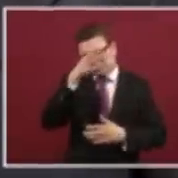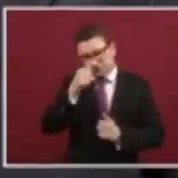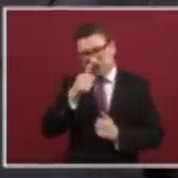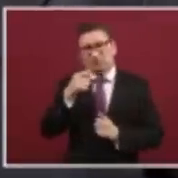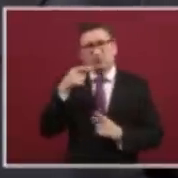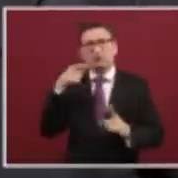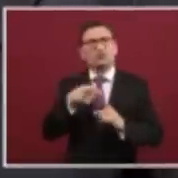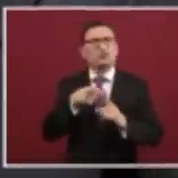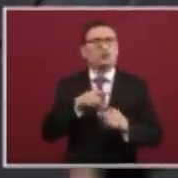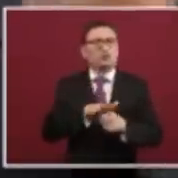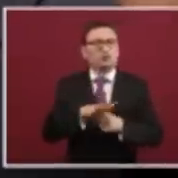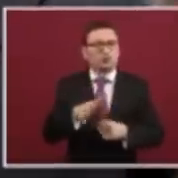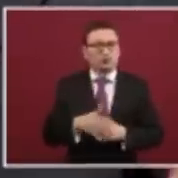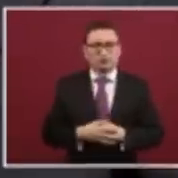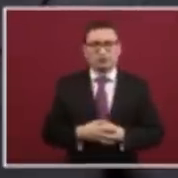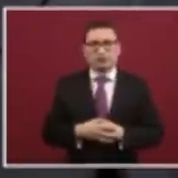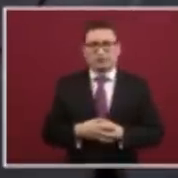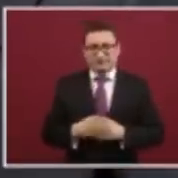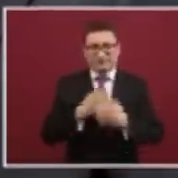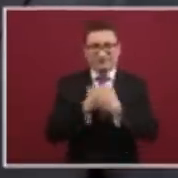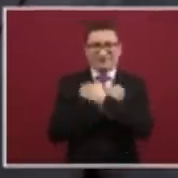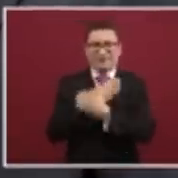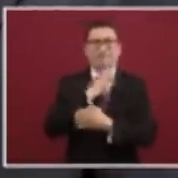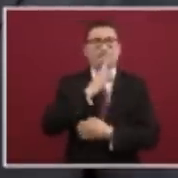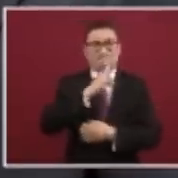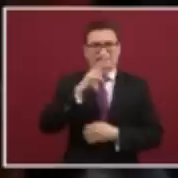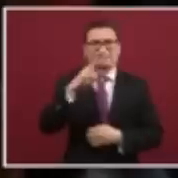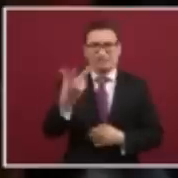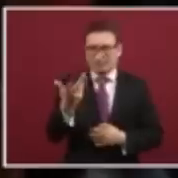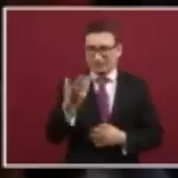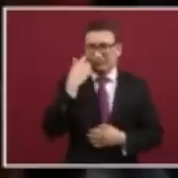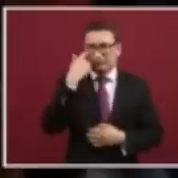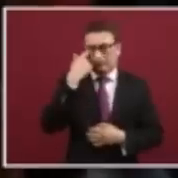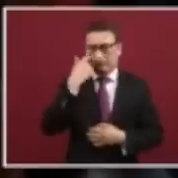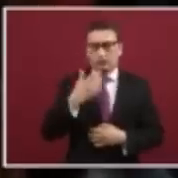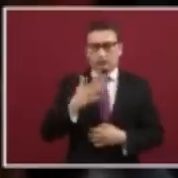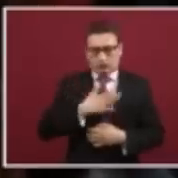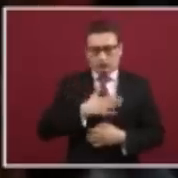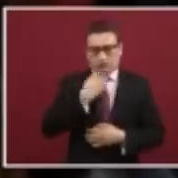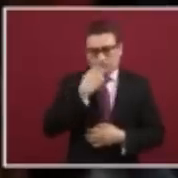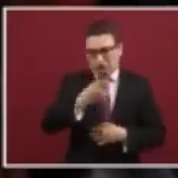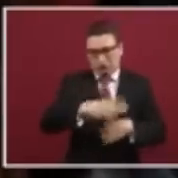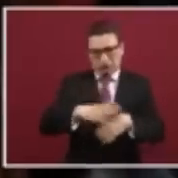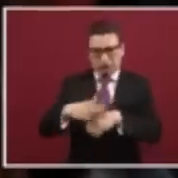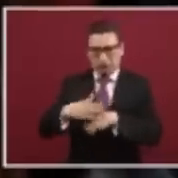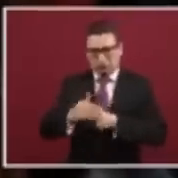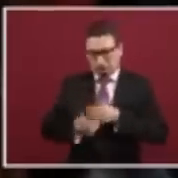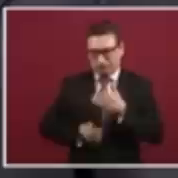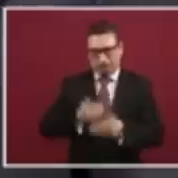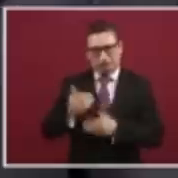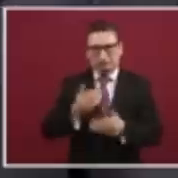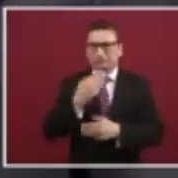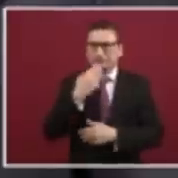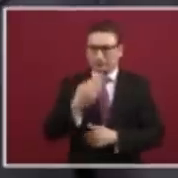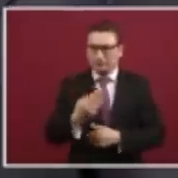para mejorar la educación. Les diría, va por buen camino.